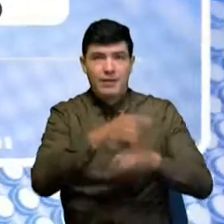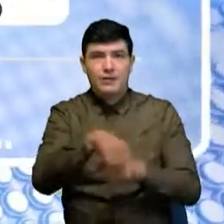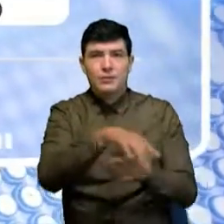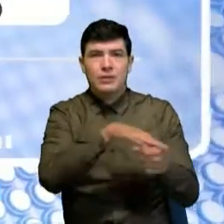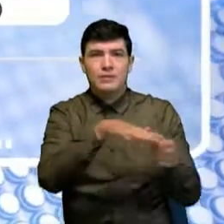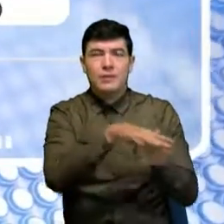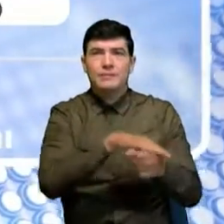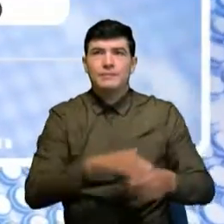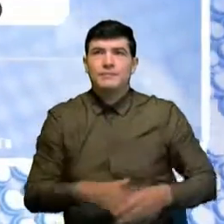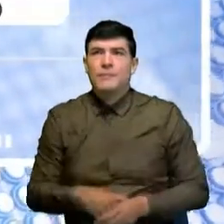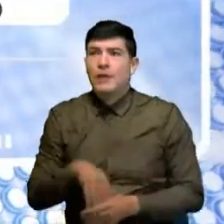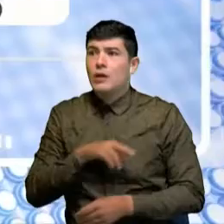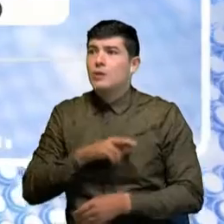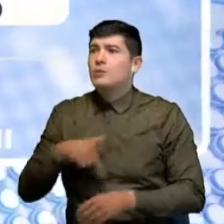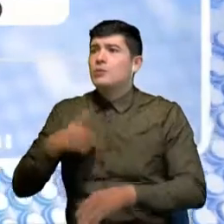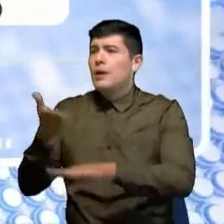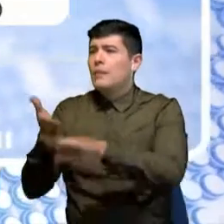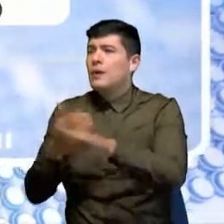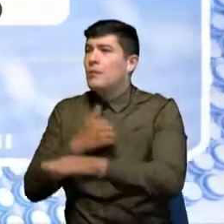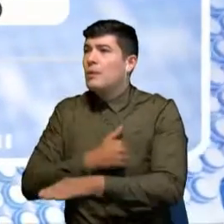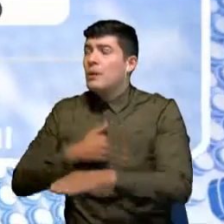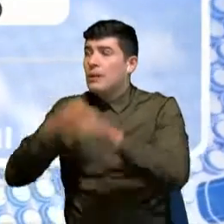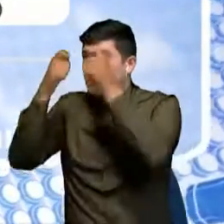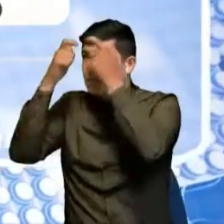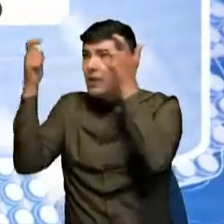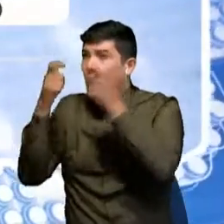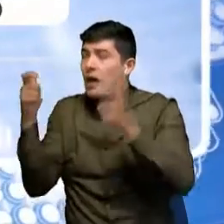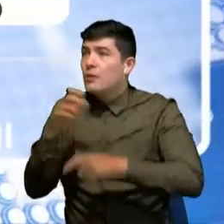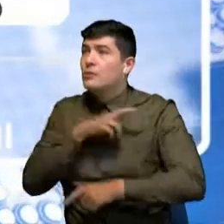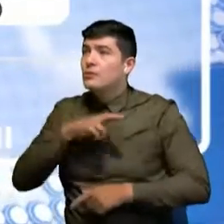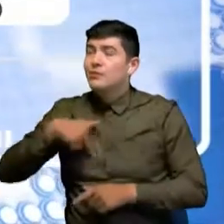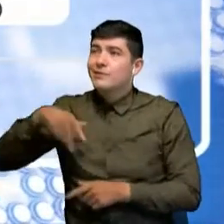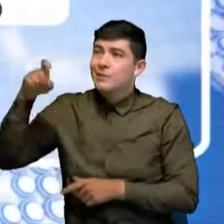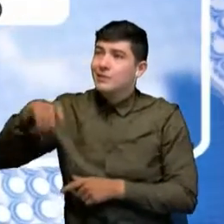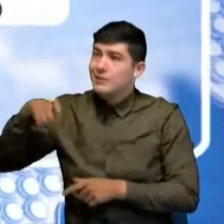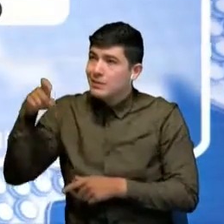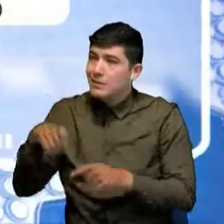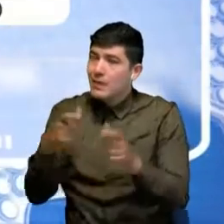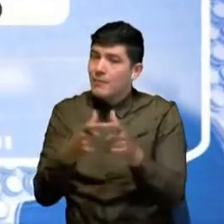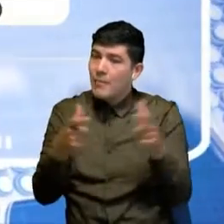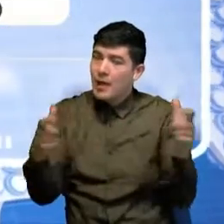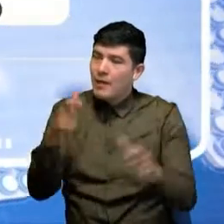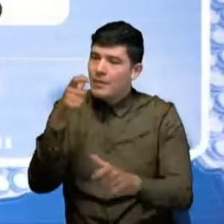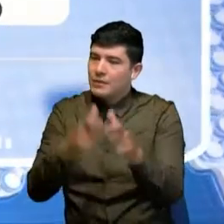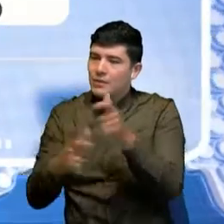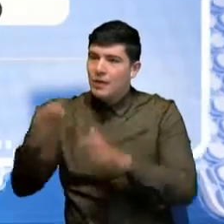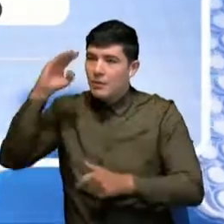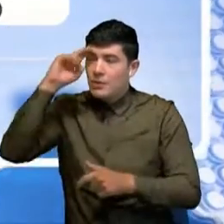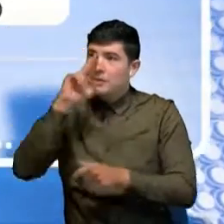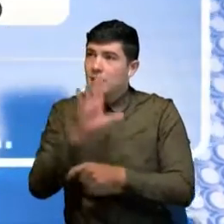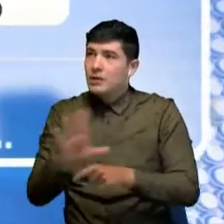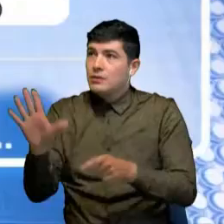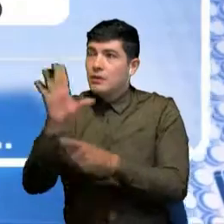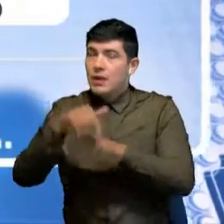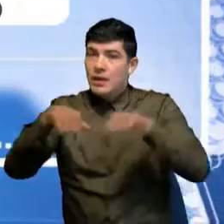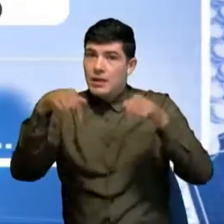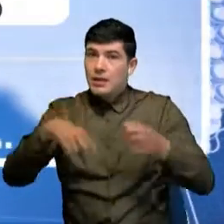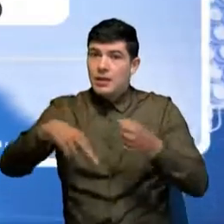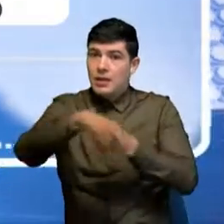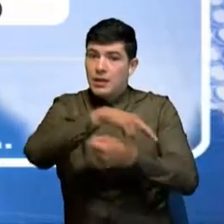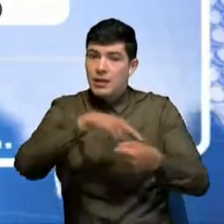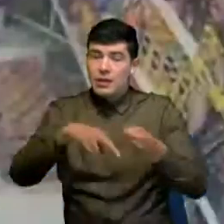le decimos, señor Estado, necesitamos más oficiales aquí en la región, necesitamos